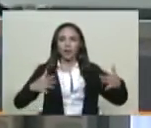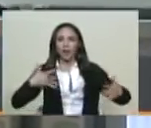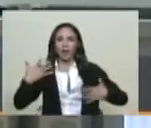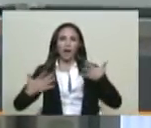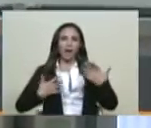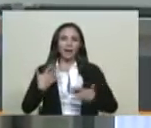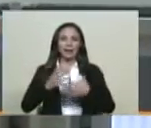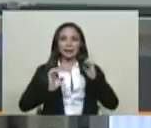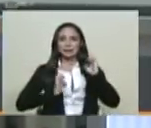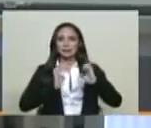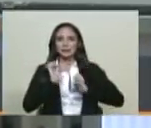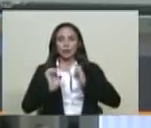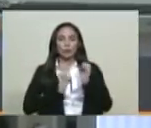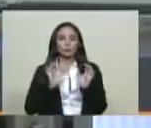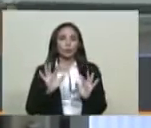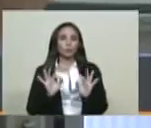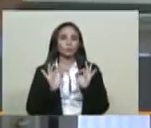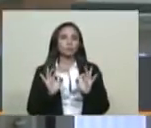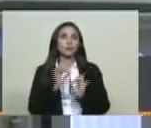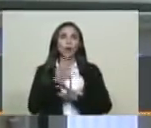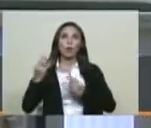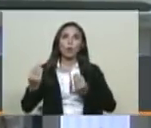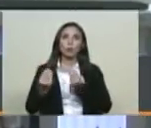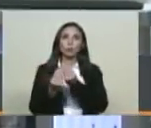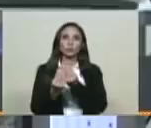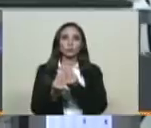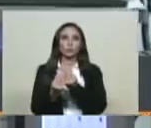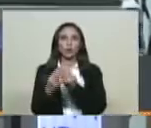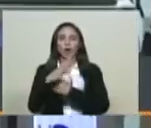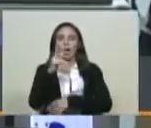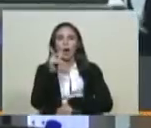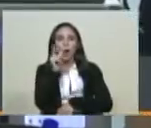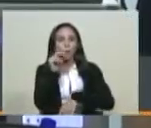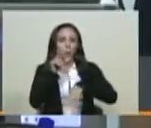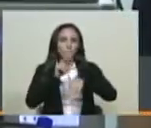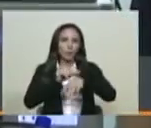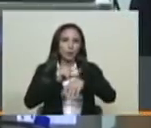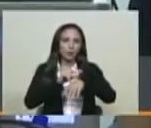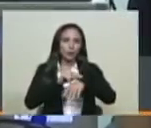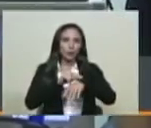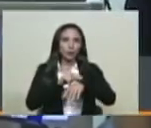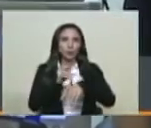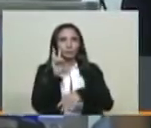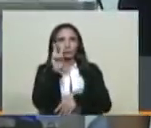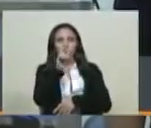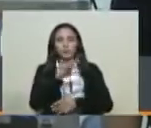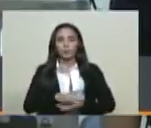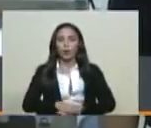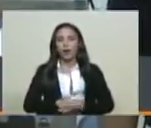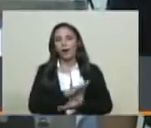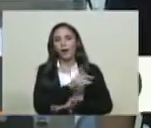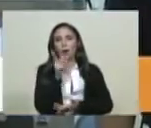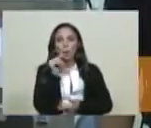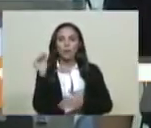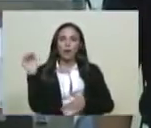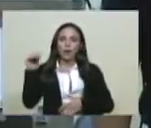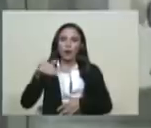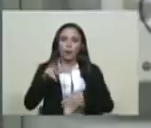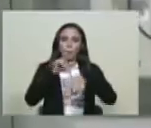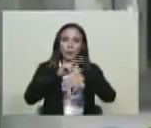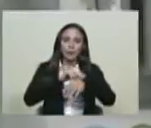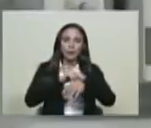bueno, emocionados. Aquí nos acompaña el doctor Dávila, director, secretario de salud del estado de Aragua, el doctor